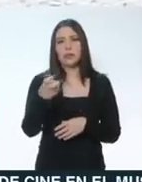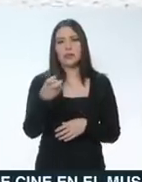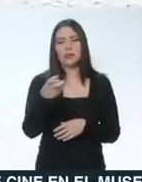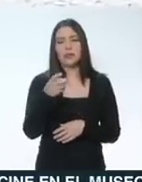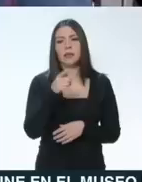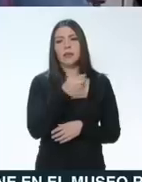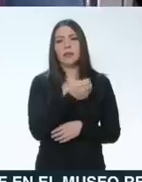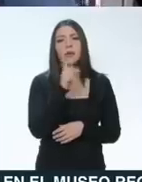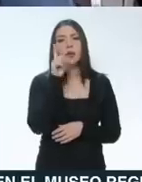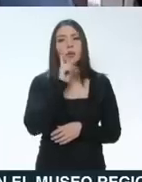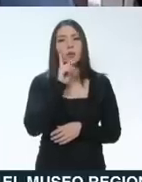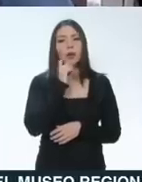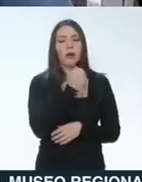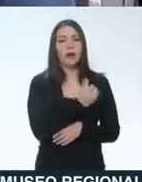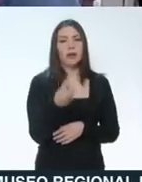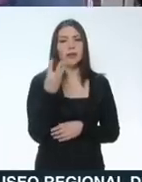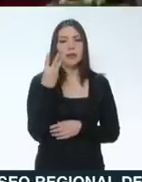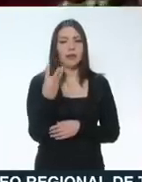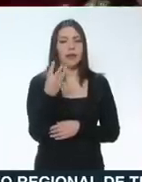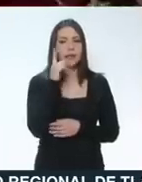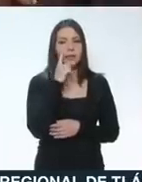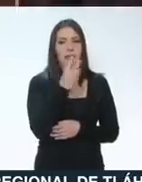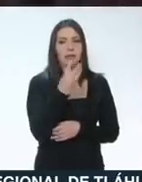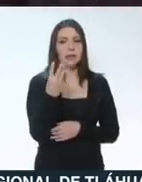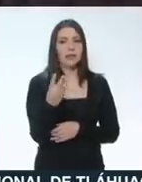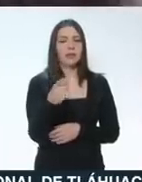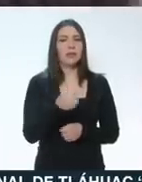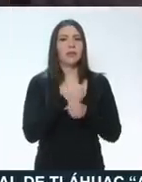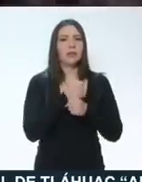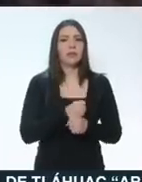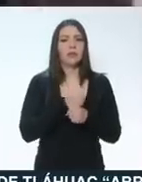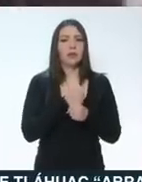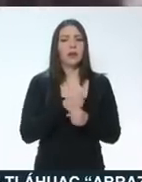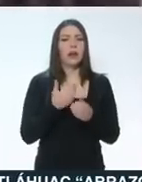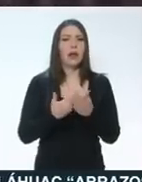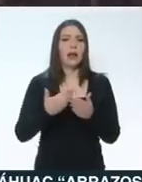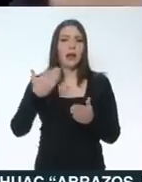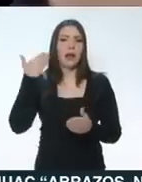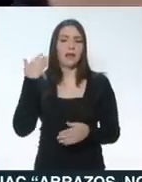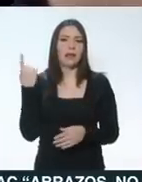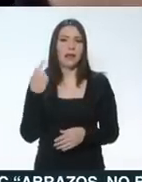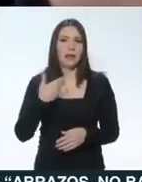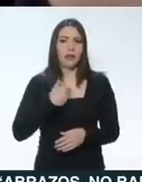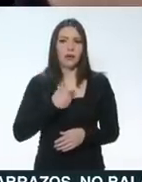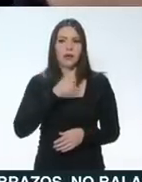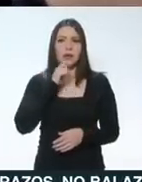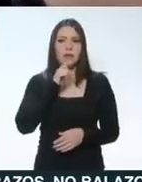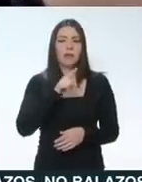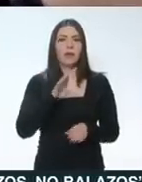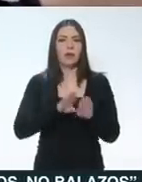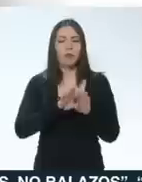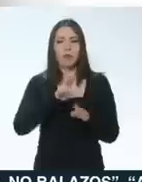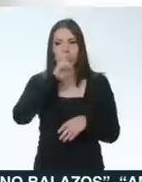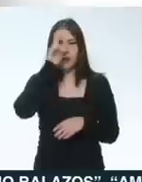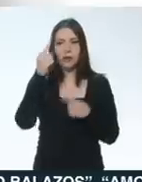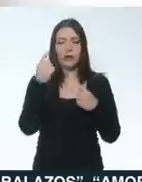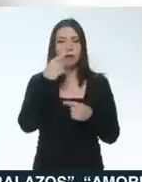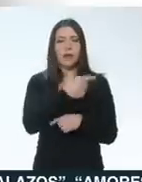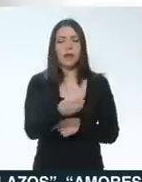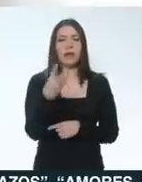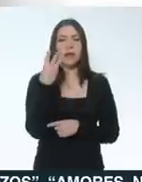Estas 3 mujeres que fueron víctimas mucho antes que yo lo fuera de las amenazas, ellas